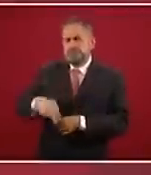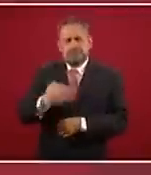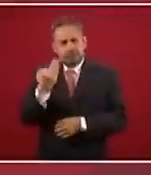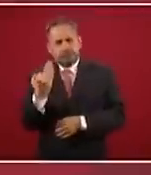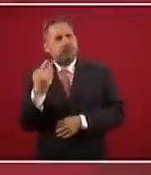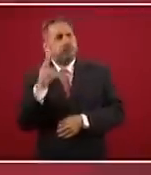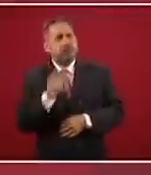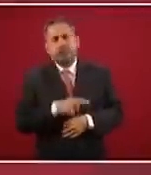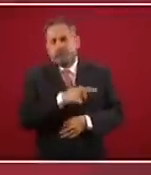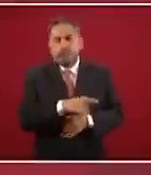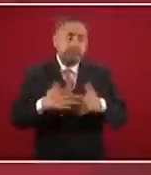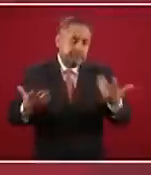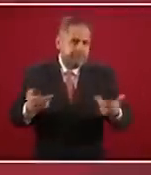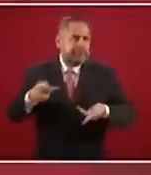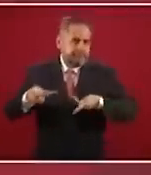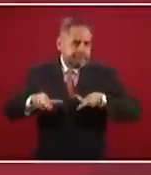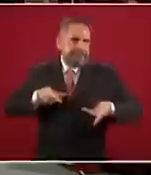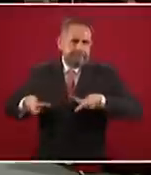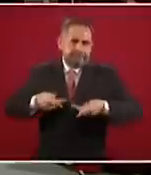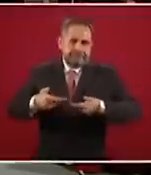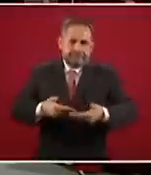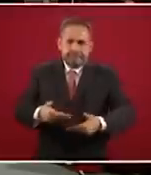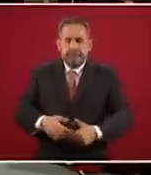dar seguimiento a estos procedimientos.